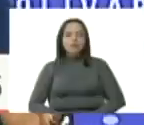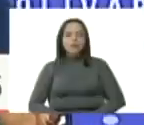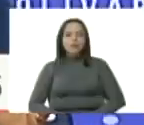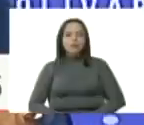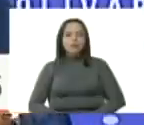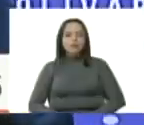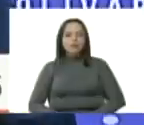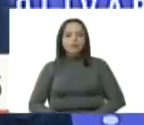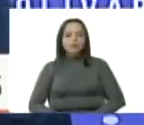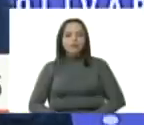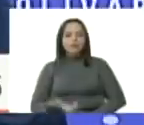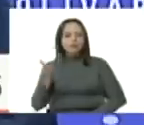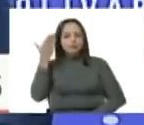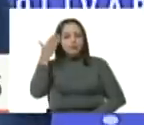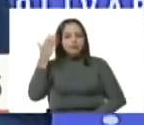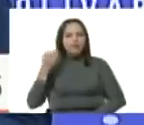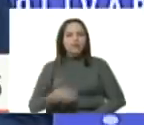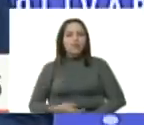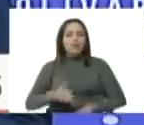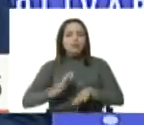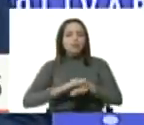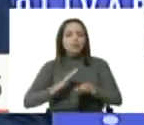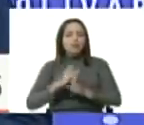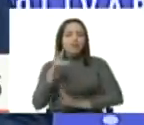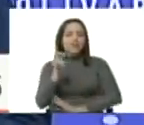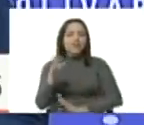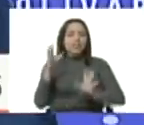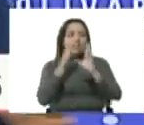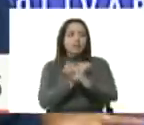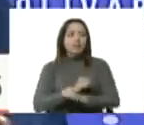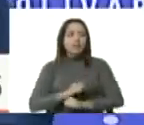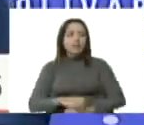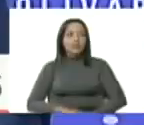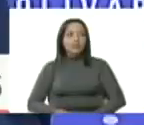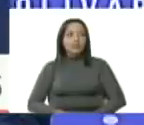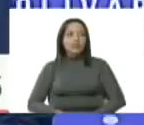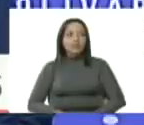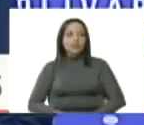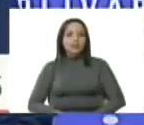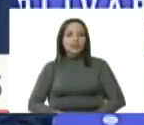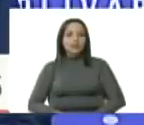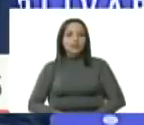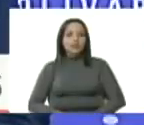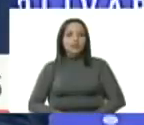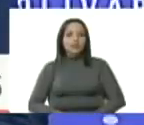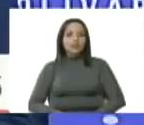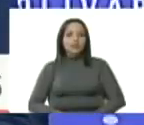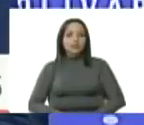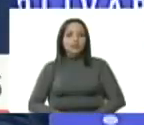Yo sé que es así, porque yo el viernes en la noche lo que hago es trabajar.